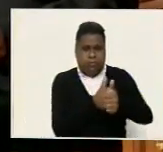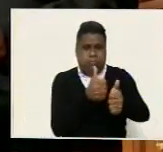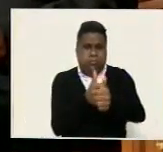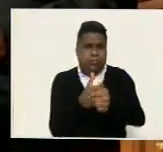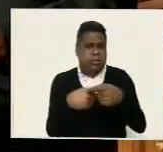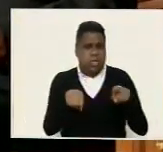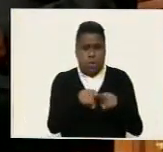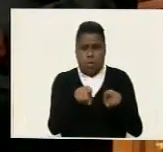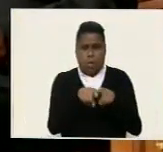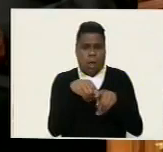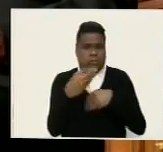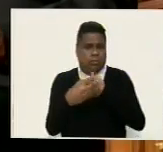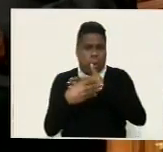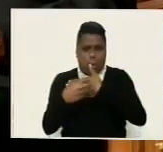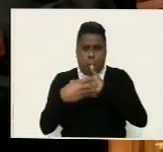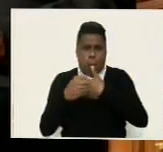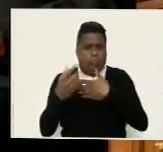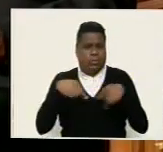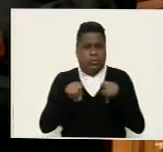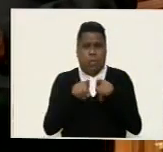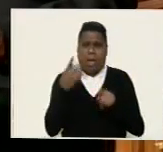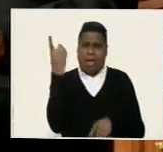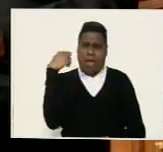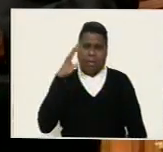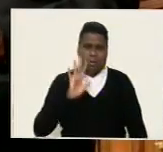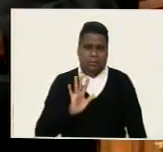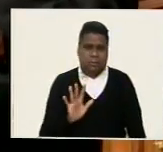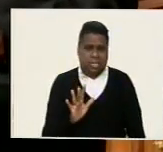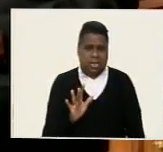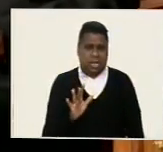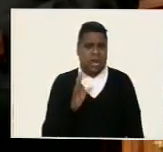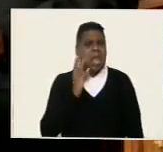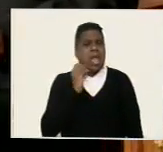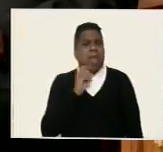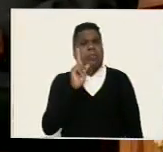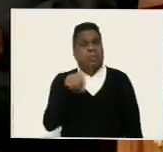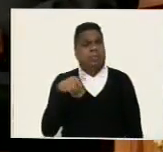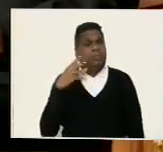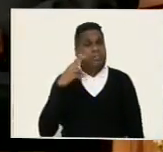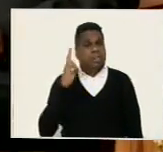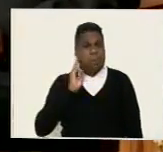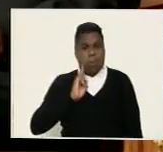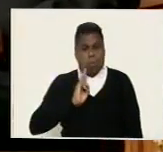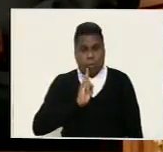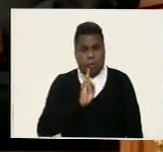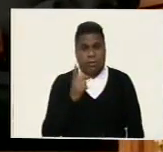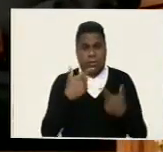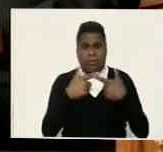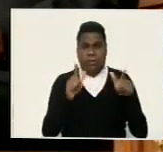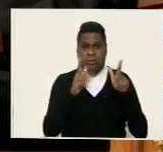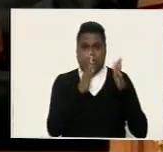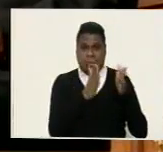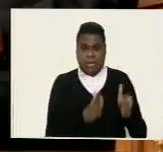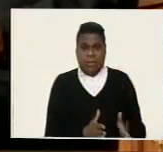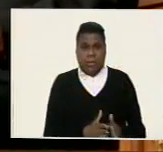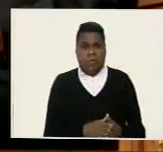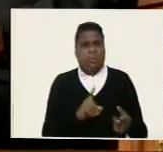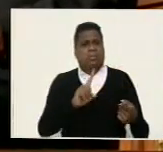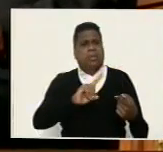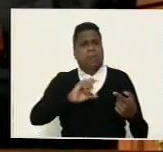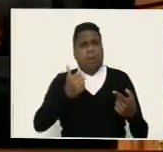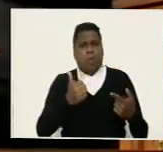además, ahora, además de ese ejemplo y el ejemplo de Bolívar, de los libertadores y de Ezequiel